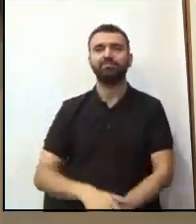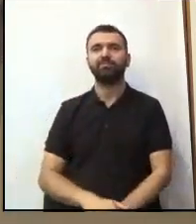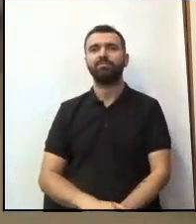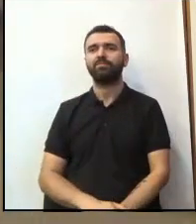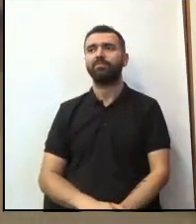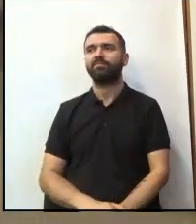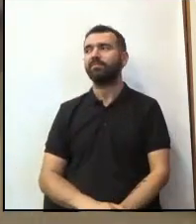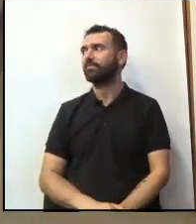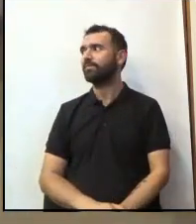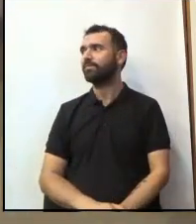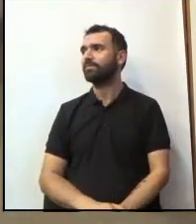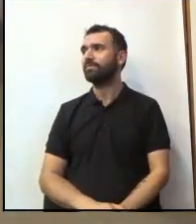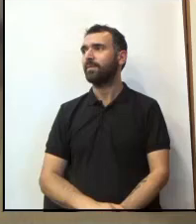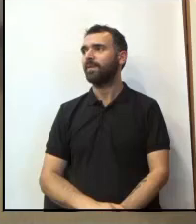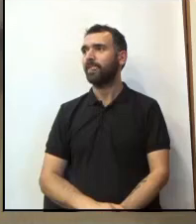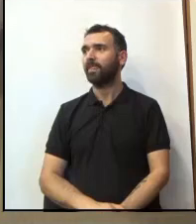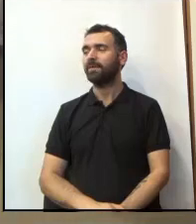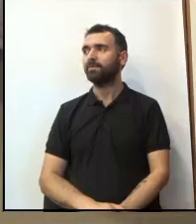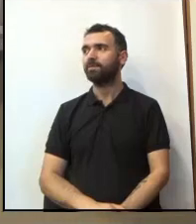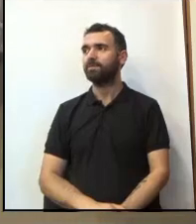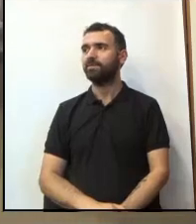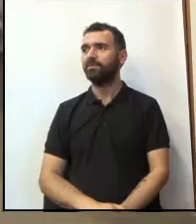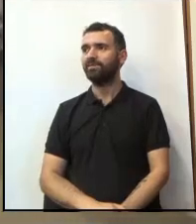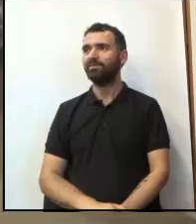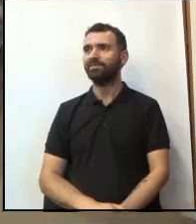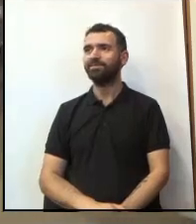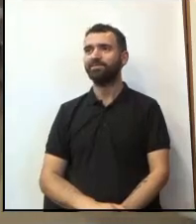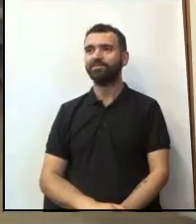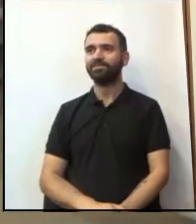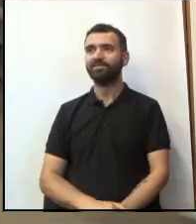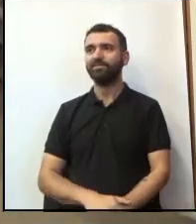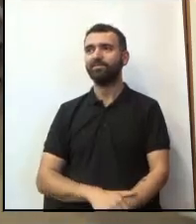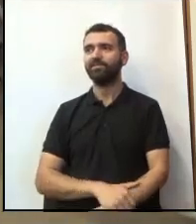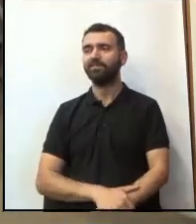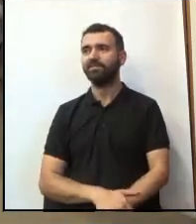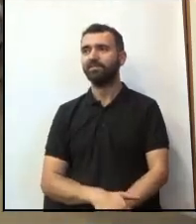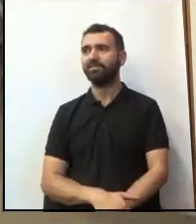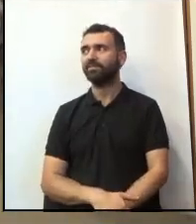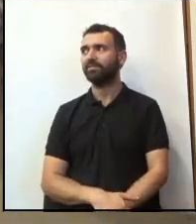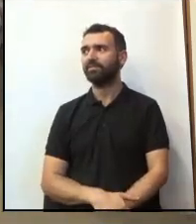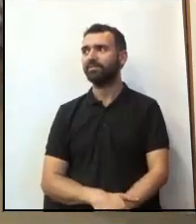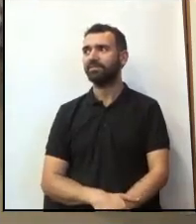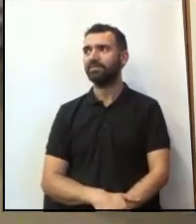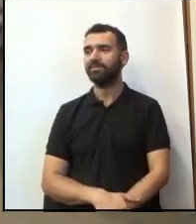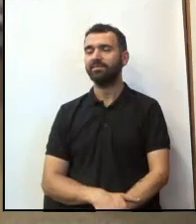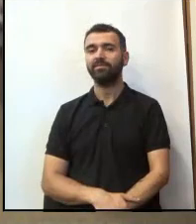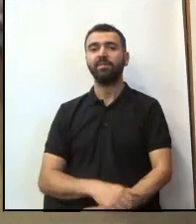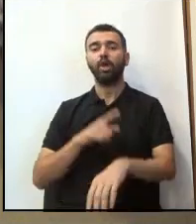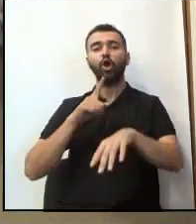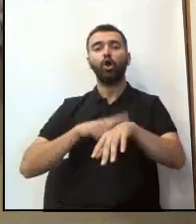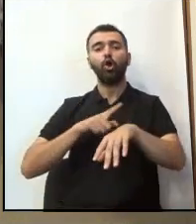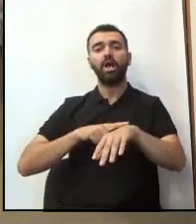Gracias, concejal. Usted también. Aprobado, alcaldesa. Hora de